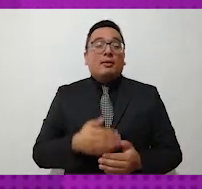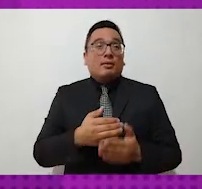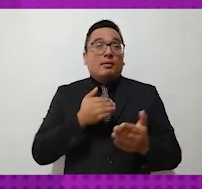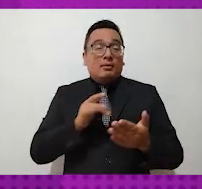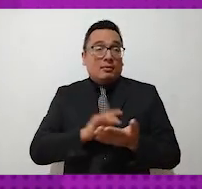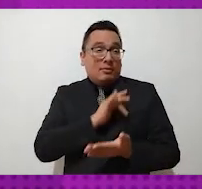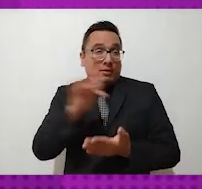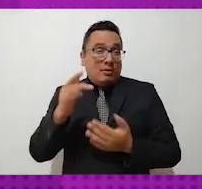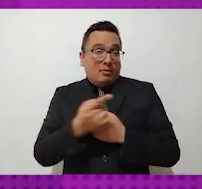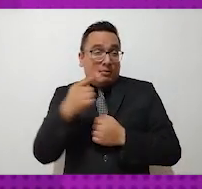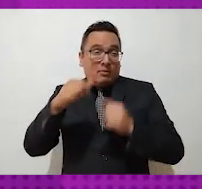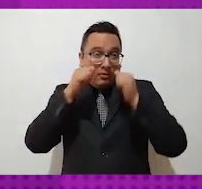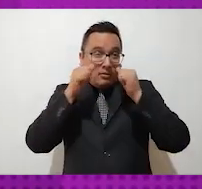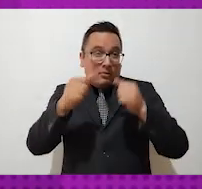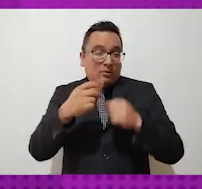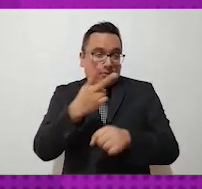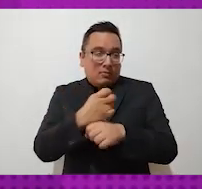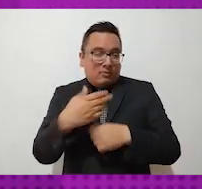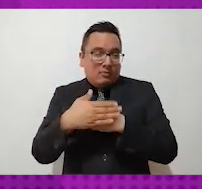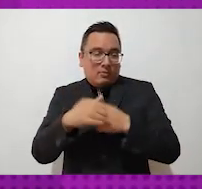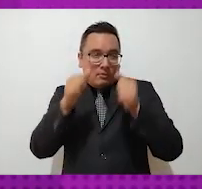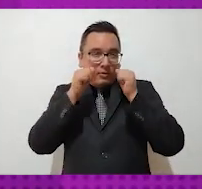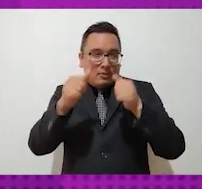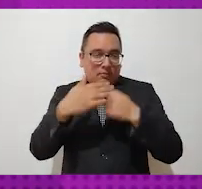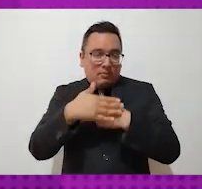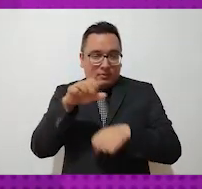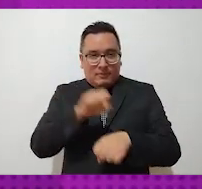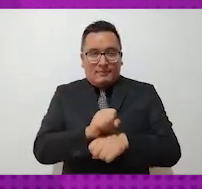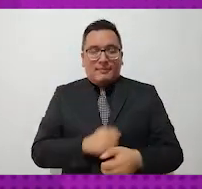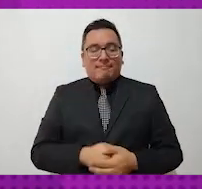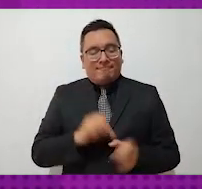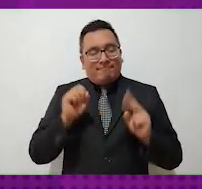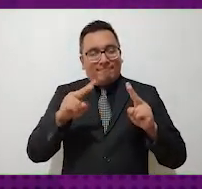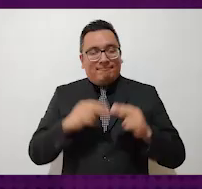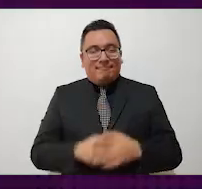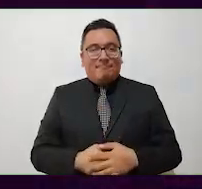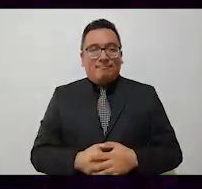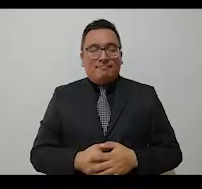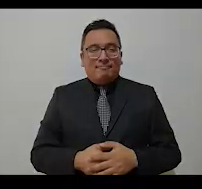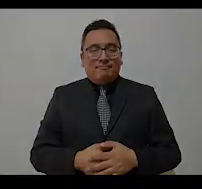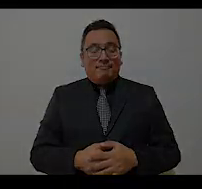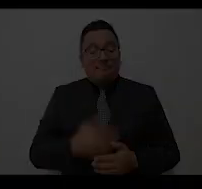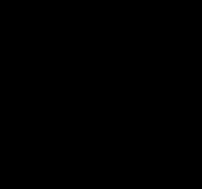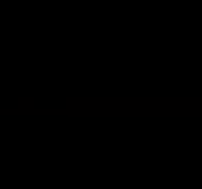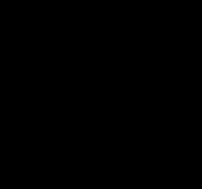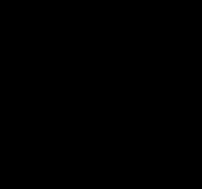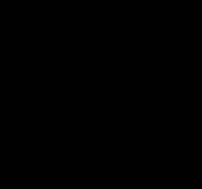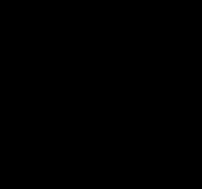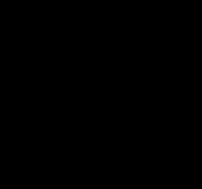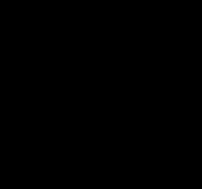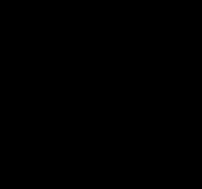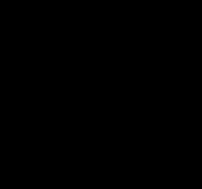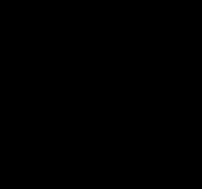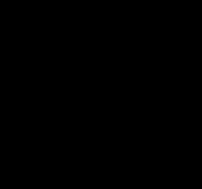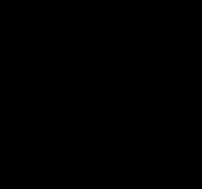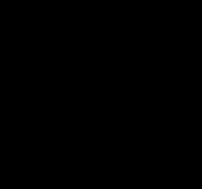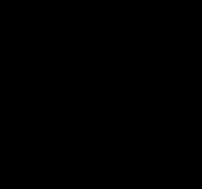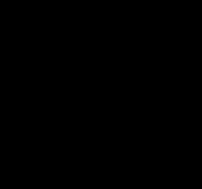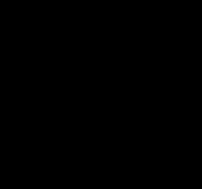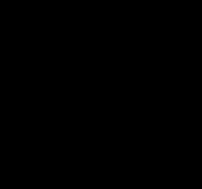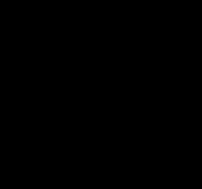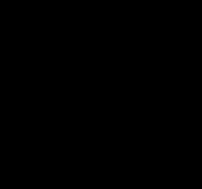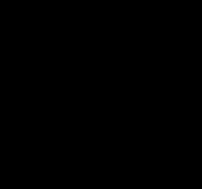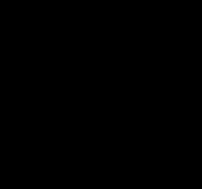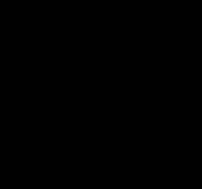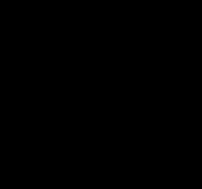antes agradecerle su presencia e invitarlo a que nos veamos y nos escuchamos la próxima semana. Hasta luego. Y bueno, fue todo. Muchísimas gracias por haber estado